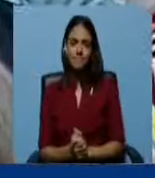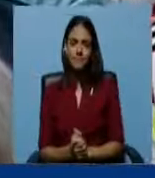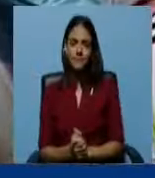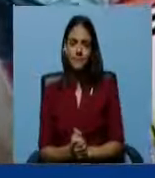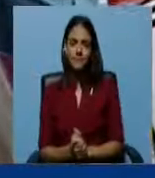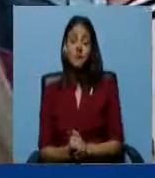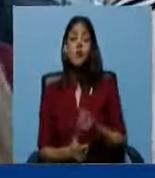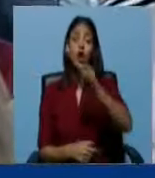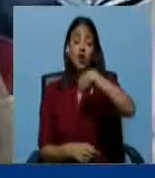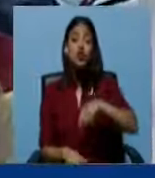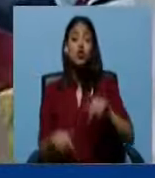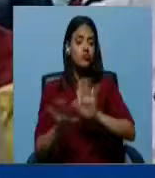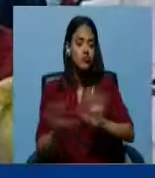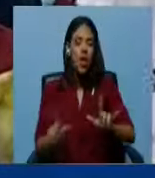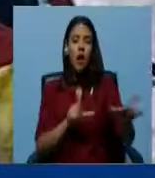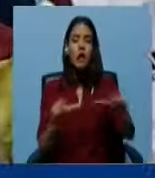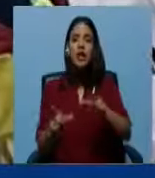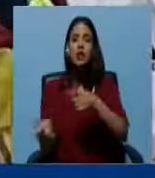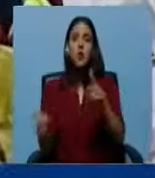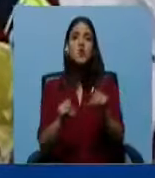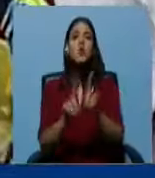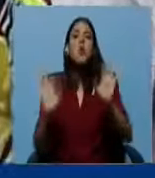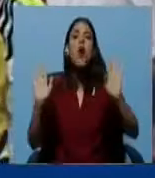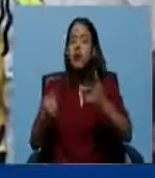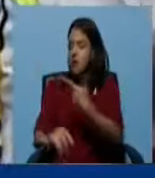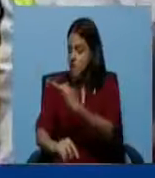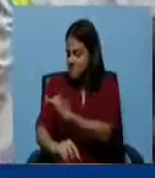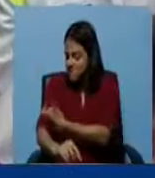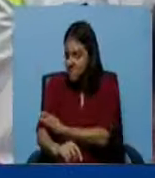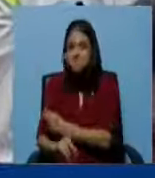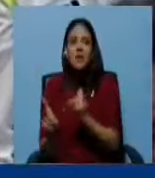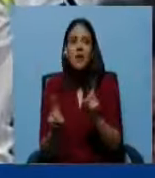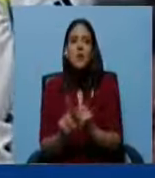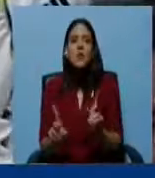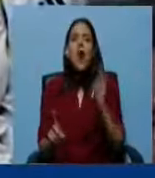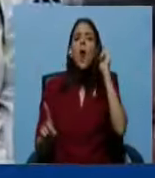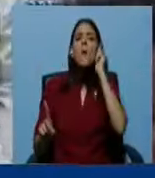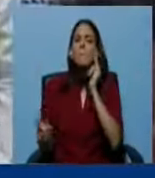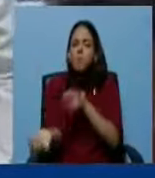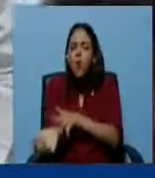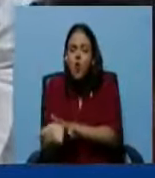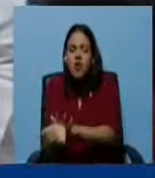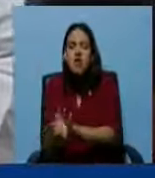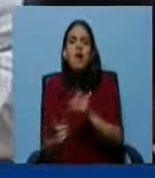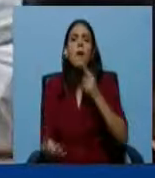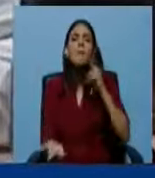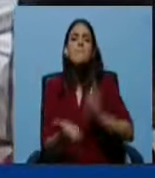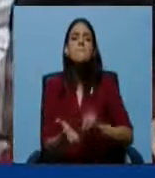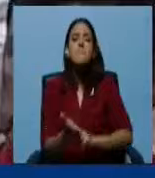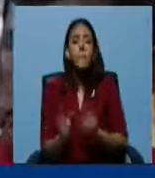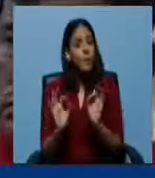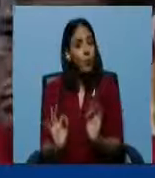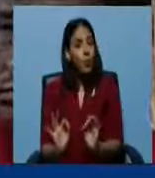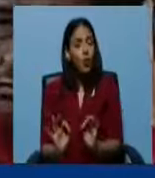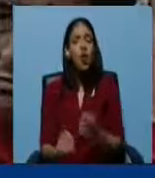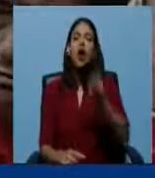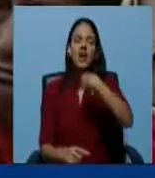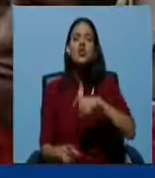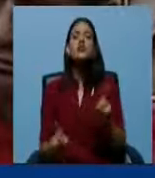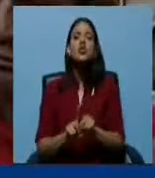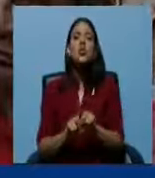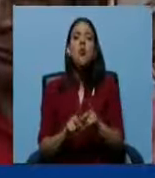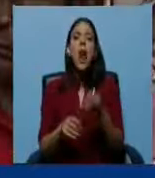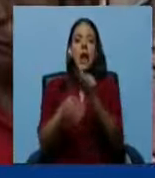Y estamos vacunados con bolivarianismo del puro. Y tenemos varias vacunas de refuerzo